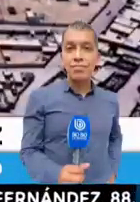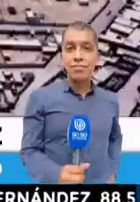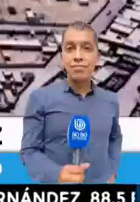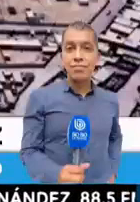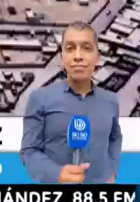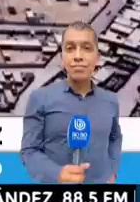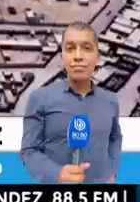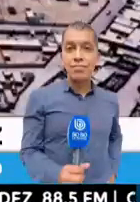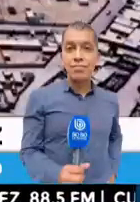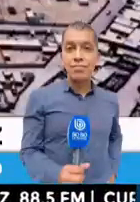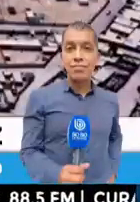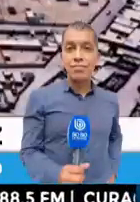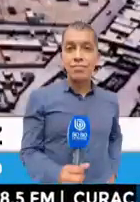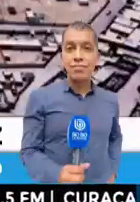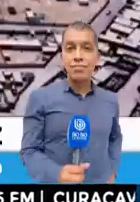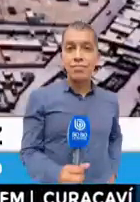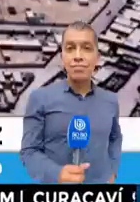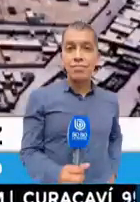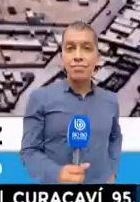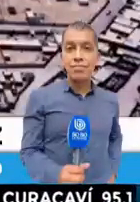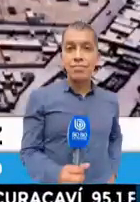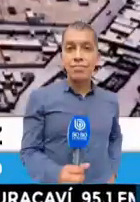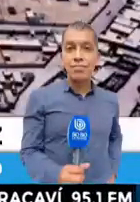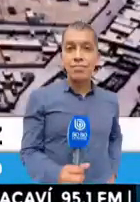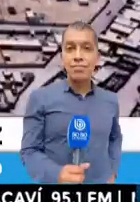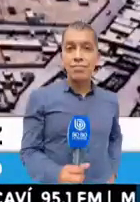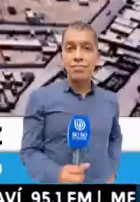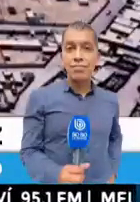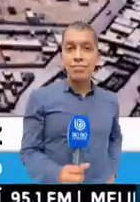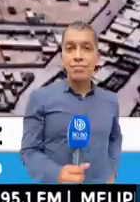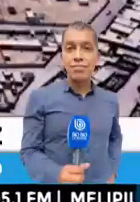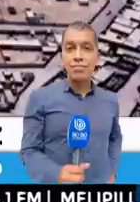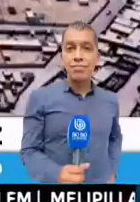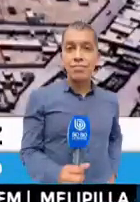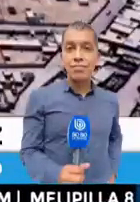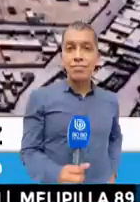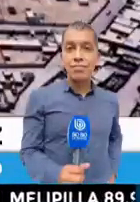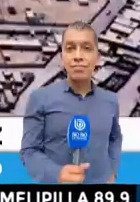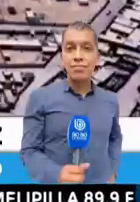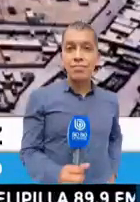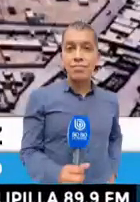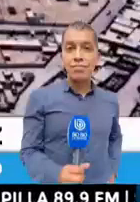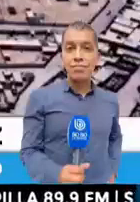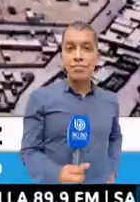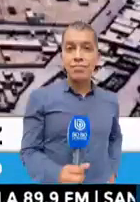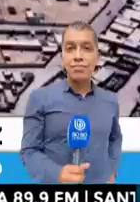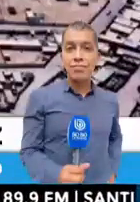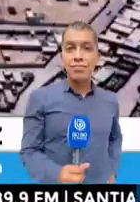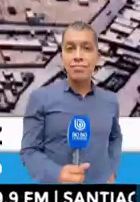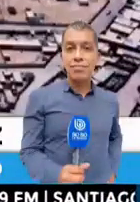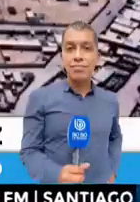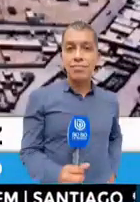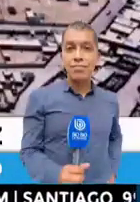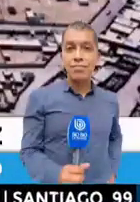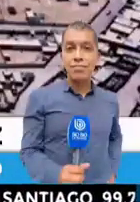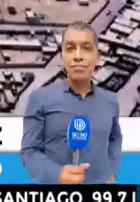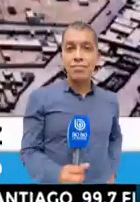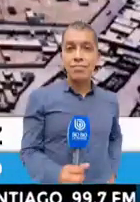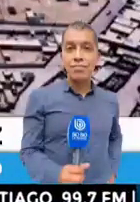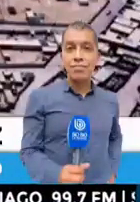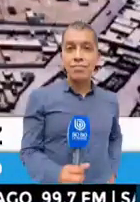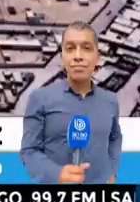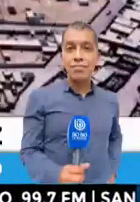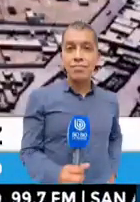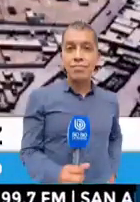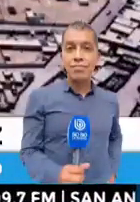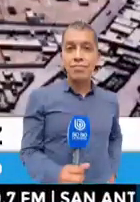comuna necesita. Por ejemplo, faltan más carabineros, hay radiopatrullas, pero no hay quien obtenga, no hay funcionarios policiales para esos